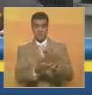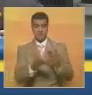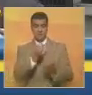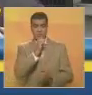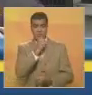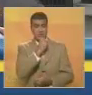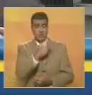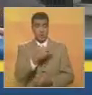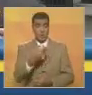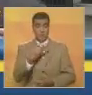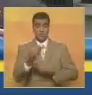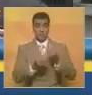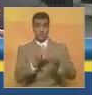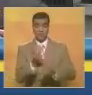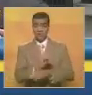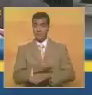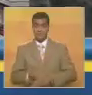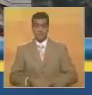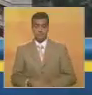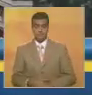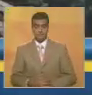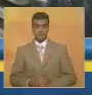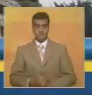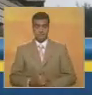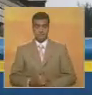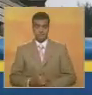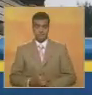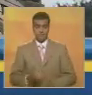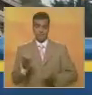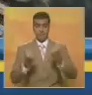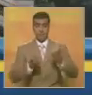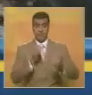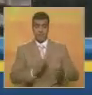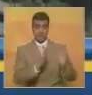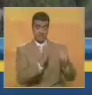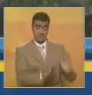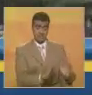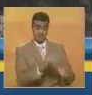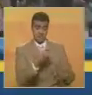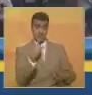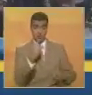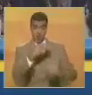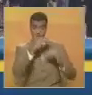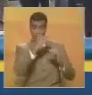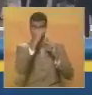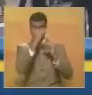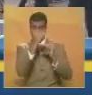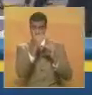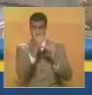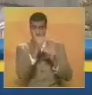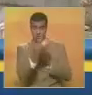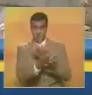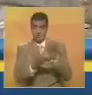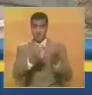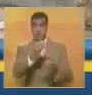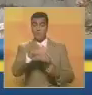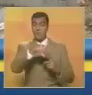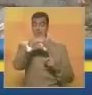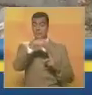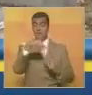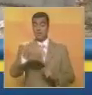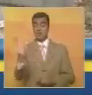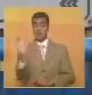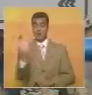viejo no pudo acionar el mecanismo para abrir las puertas el vehículo estaba estacionado en el interior de un edificio ubicado en la Urbanización Altamira aquí en